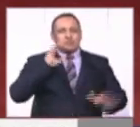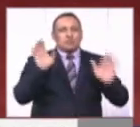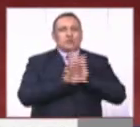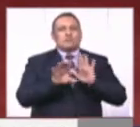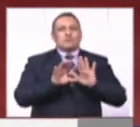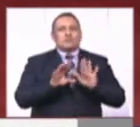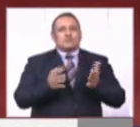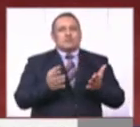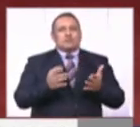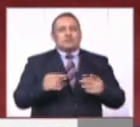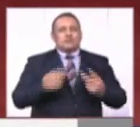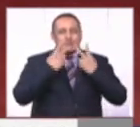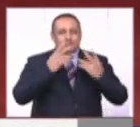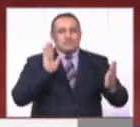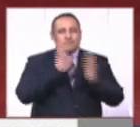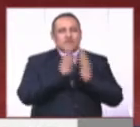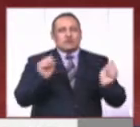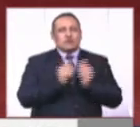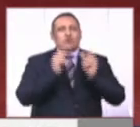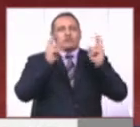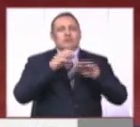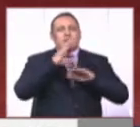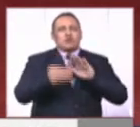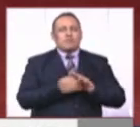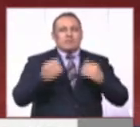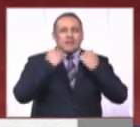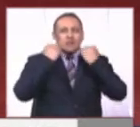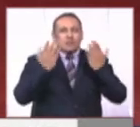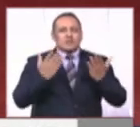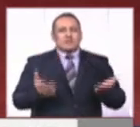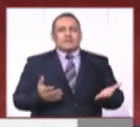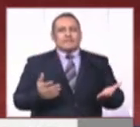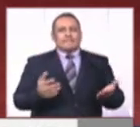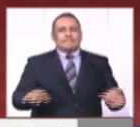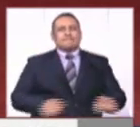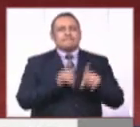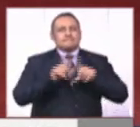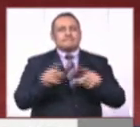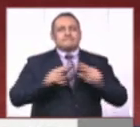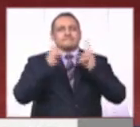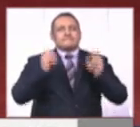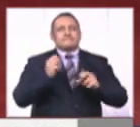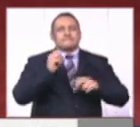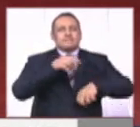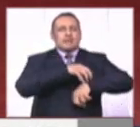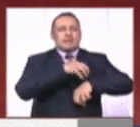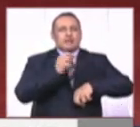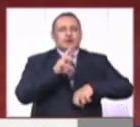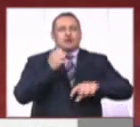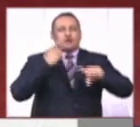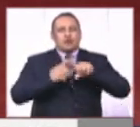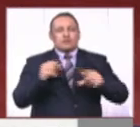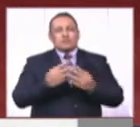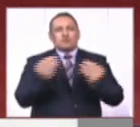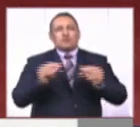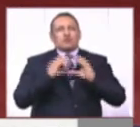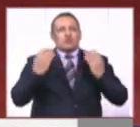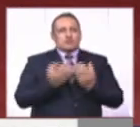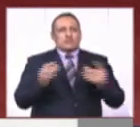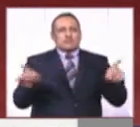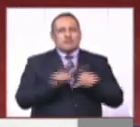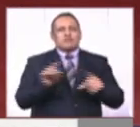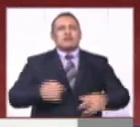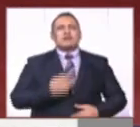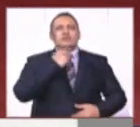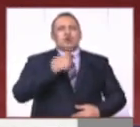paradójicamente frente a actos de corrupción tan vergonzosos como el caso de los Rolex muchos de esos congresistas que